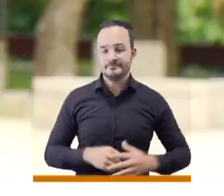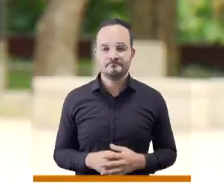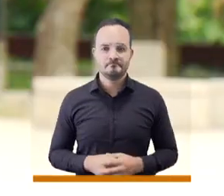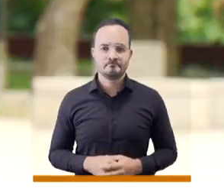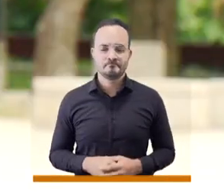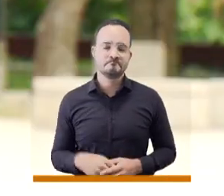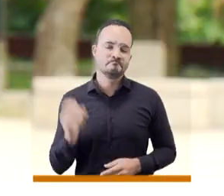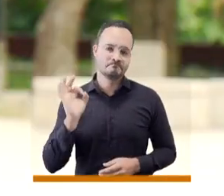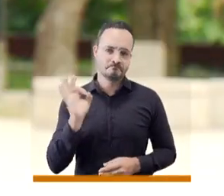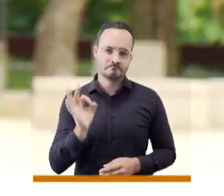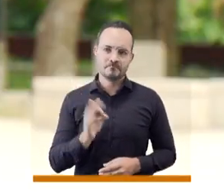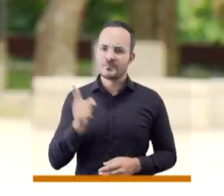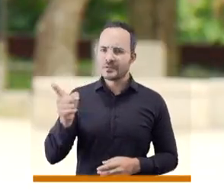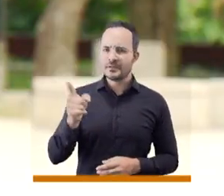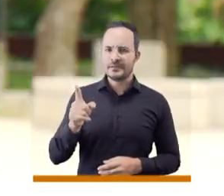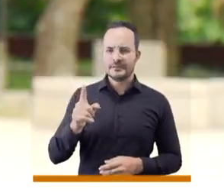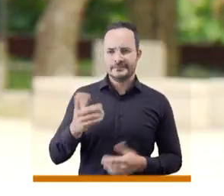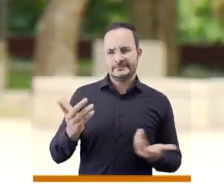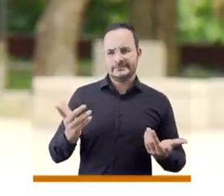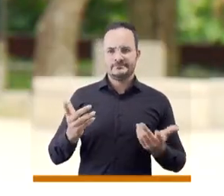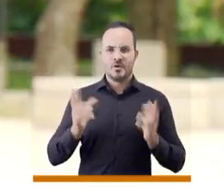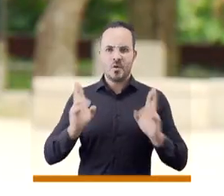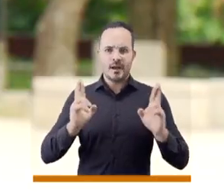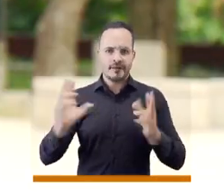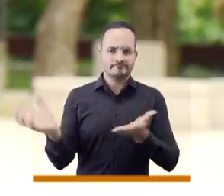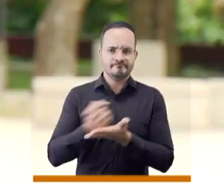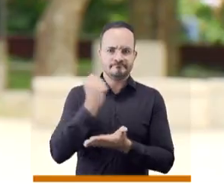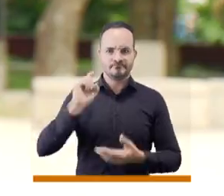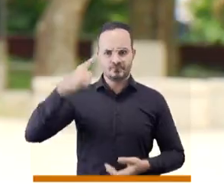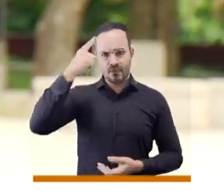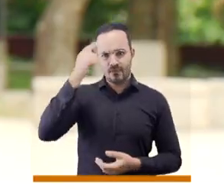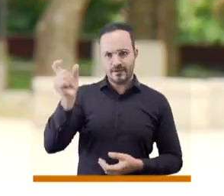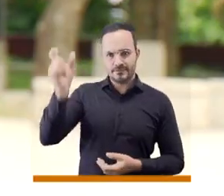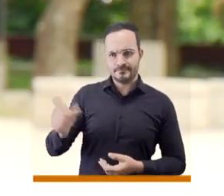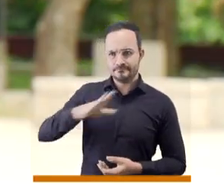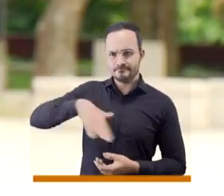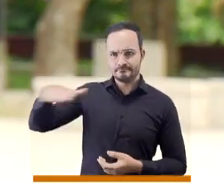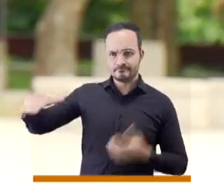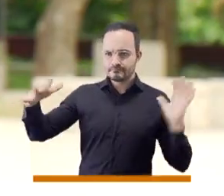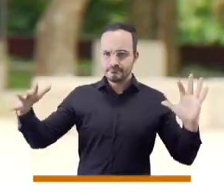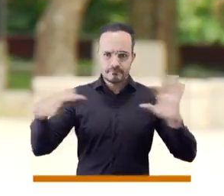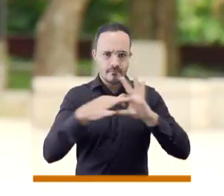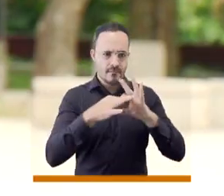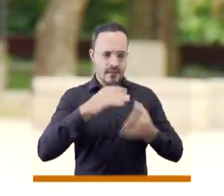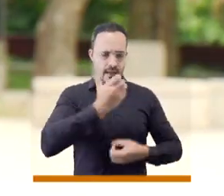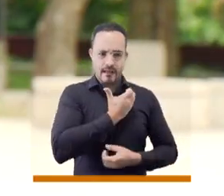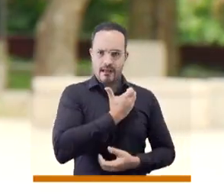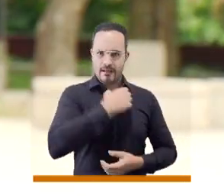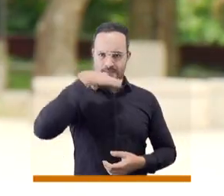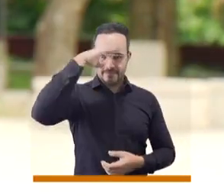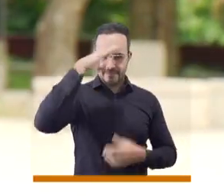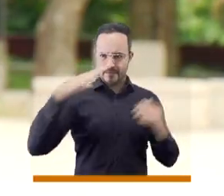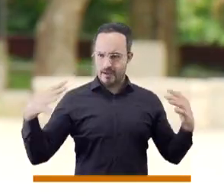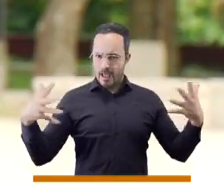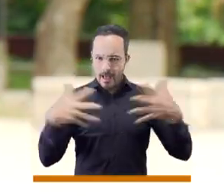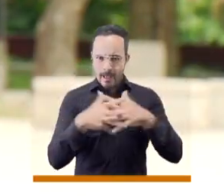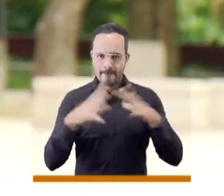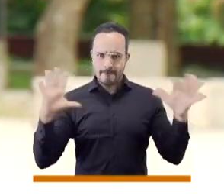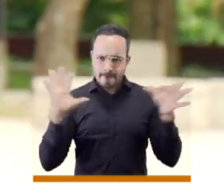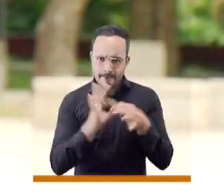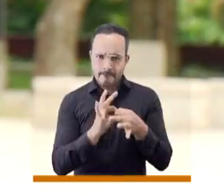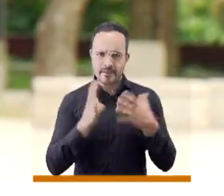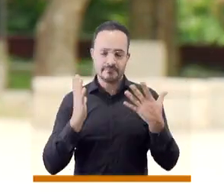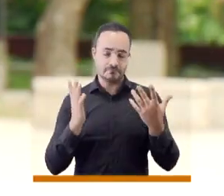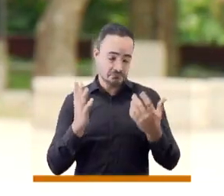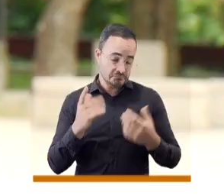Representante, la importancia de contar con un gobernador de Antioquia que esté articulado y trabajando con el alcalde de Medellín en